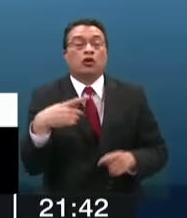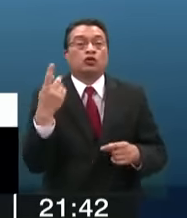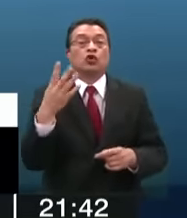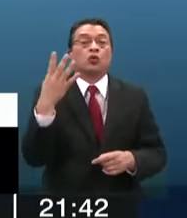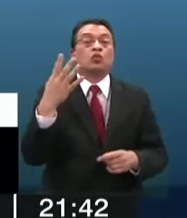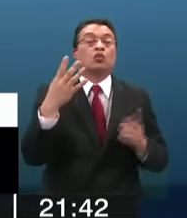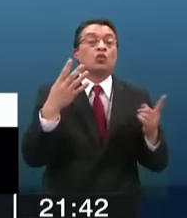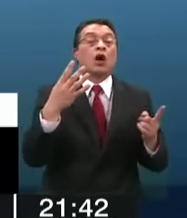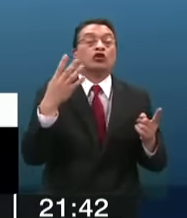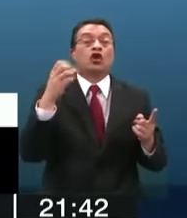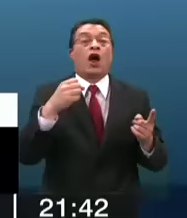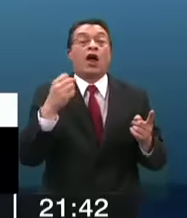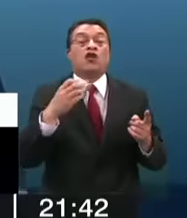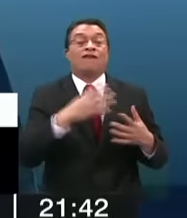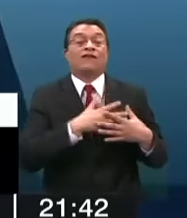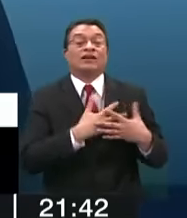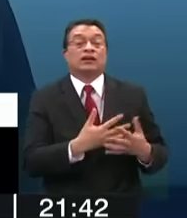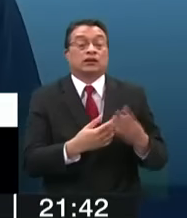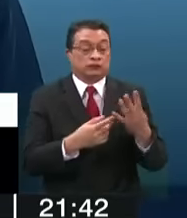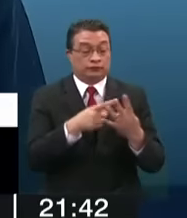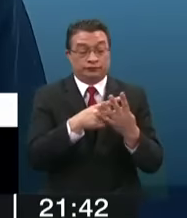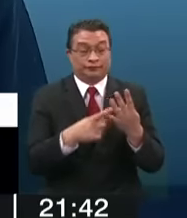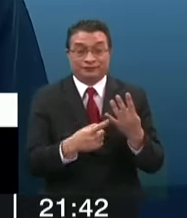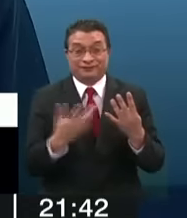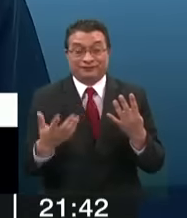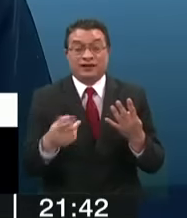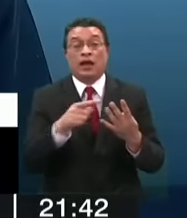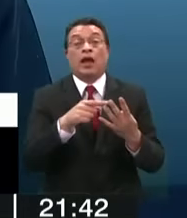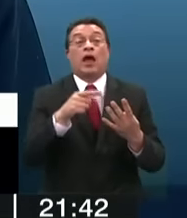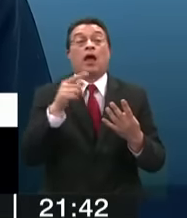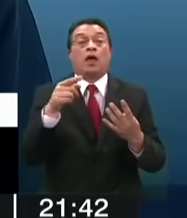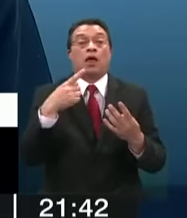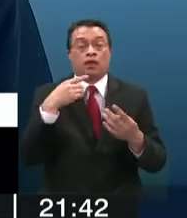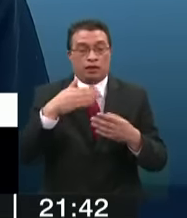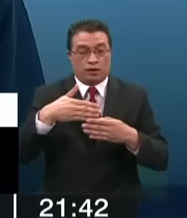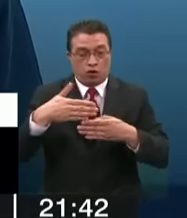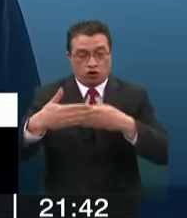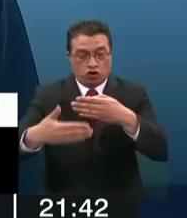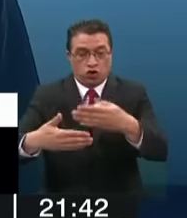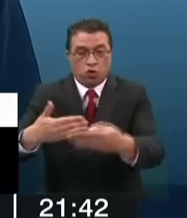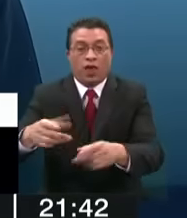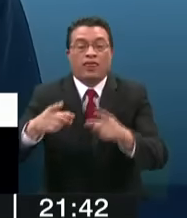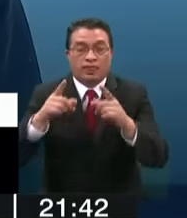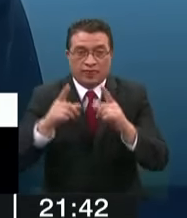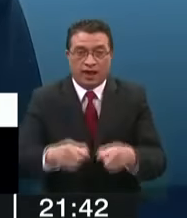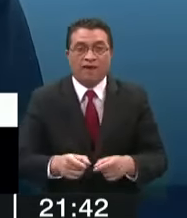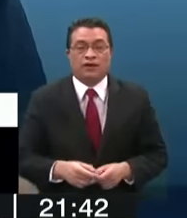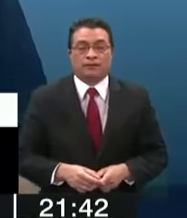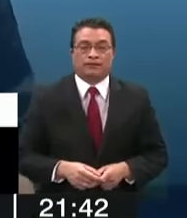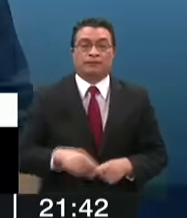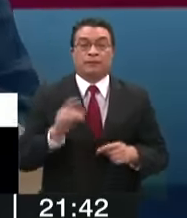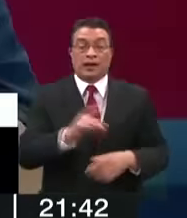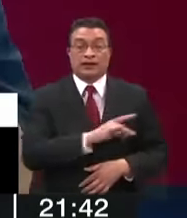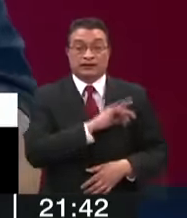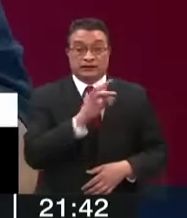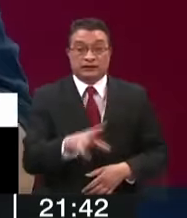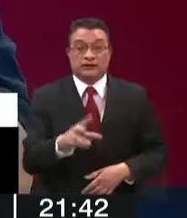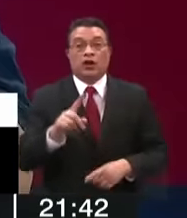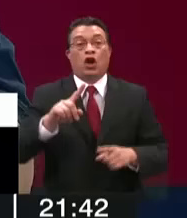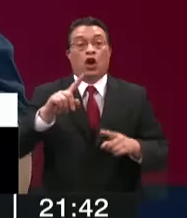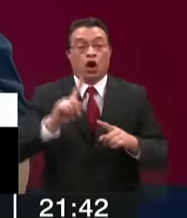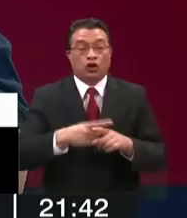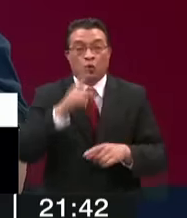Bachelet 2, por así decirlo, tienen que tener una expresión de continuidad. No queremos que en Chile vuelva un